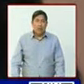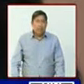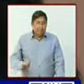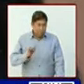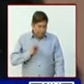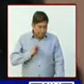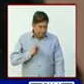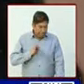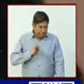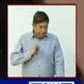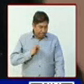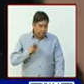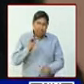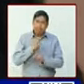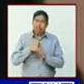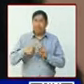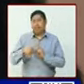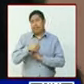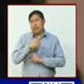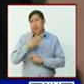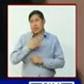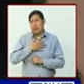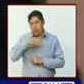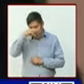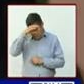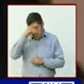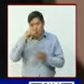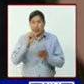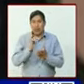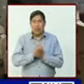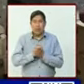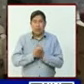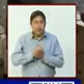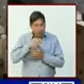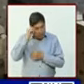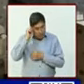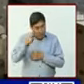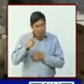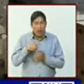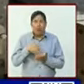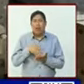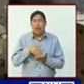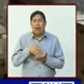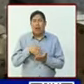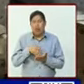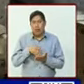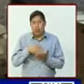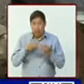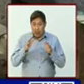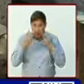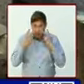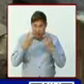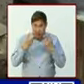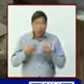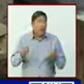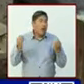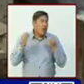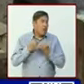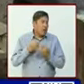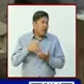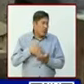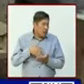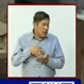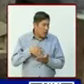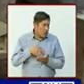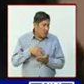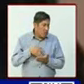estoy en esta situación con mi esposo. Él está bastante delicado, como ustedes ya lo han podido ver. Más que delicado,